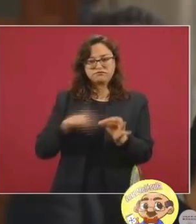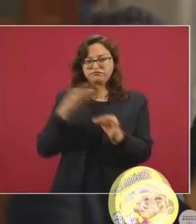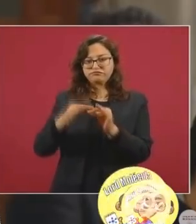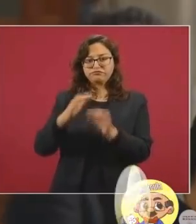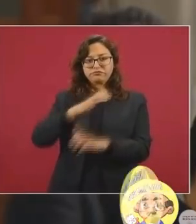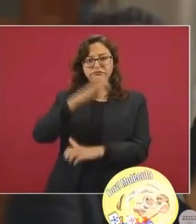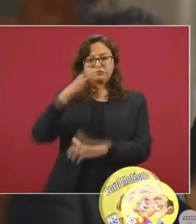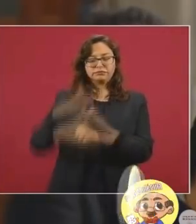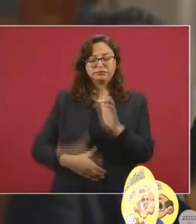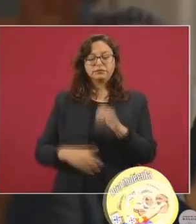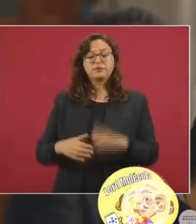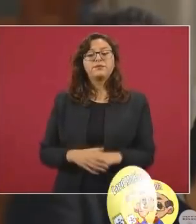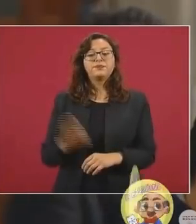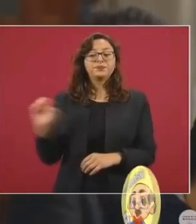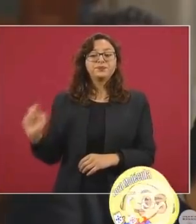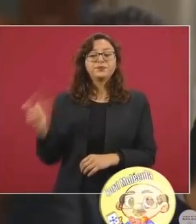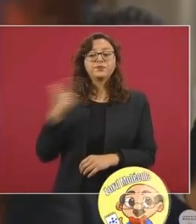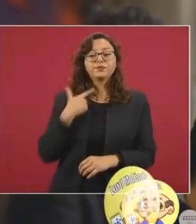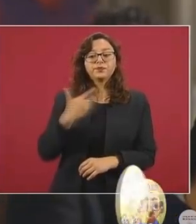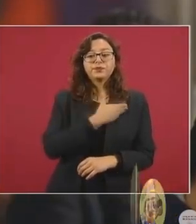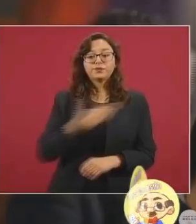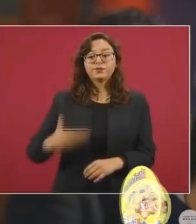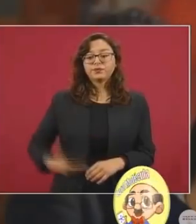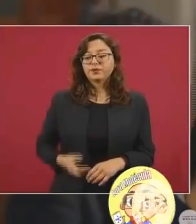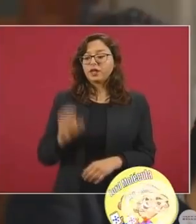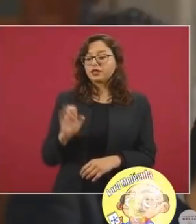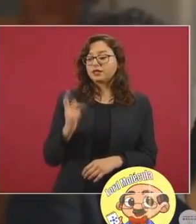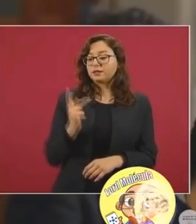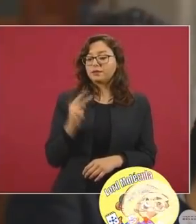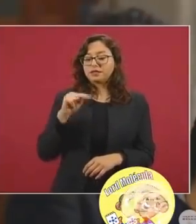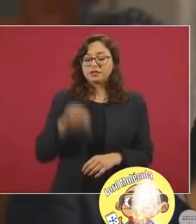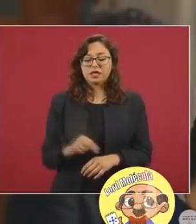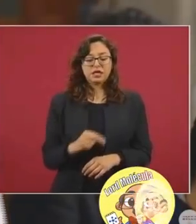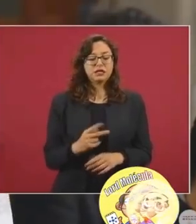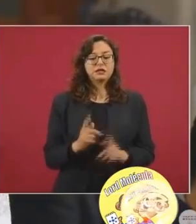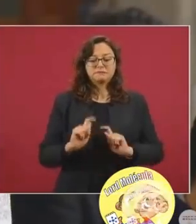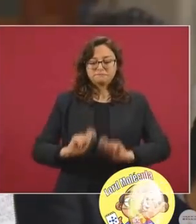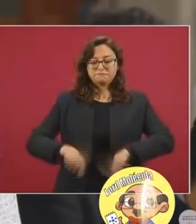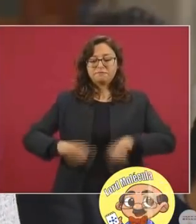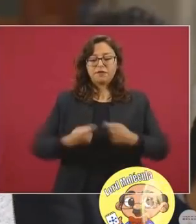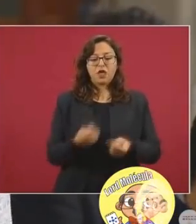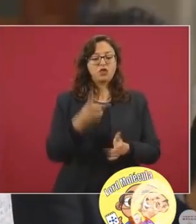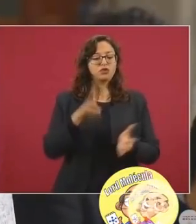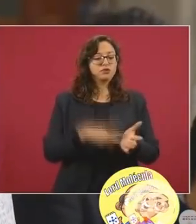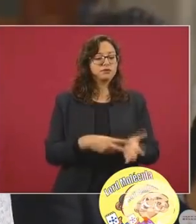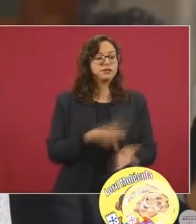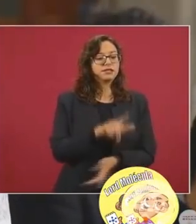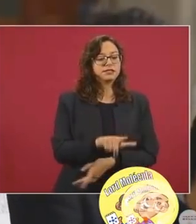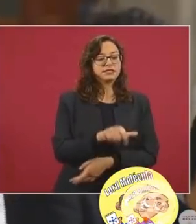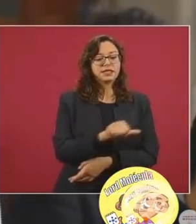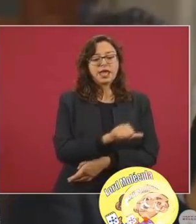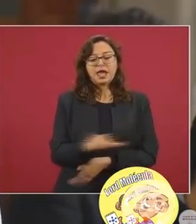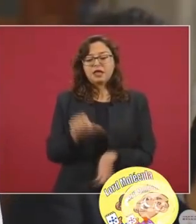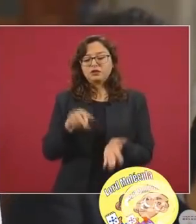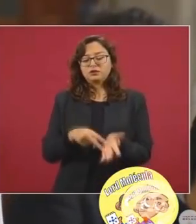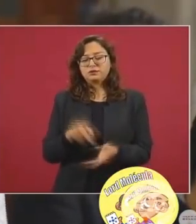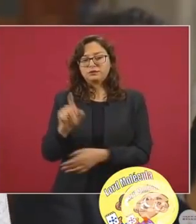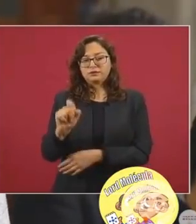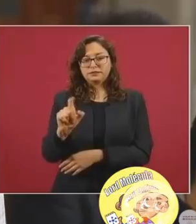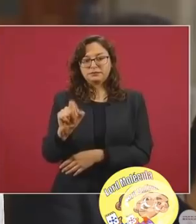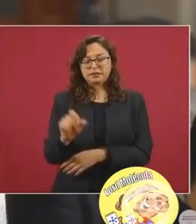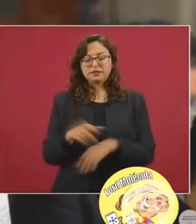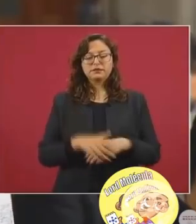son los retos a salvar con tantos intereses que esta administración ha tocado y que pues se